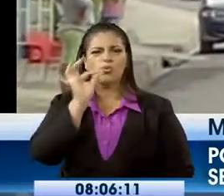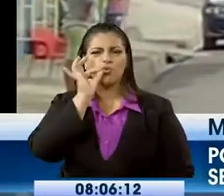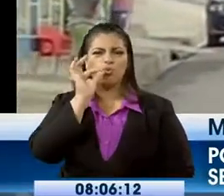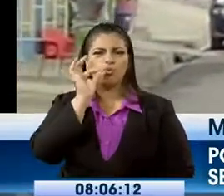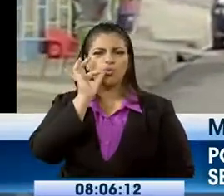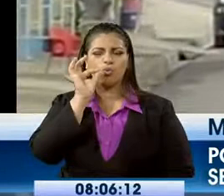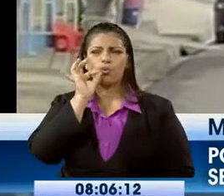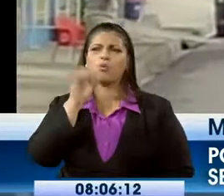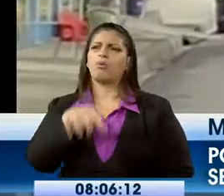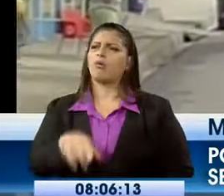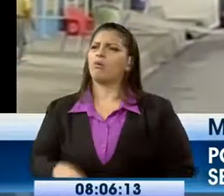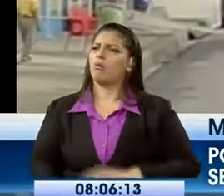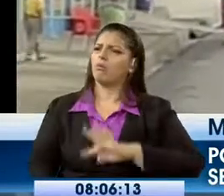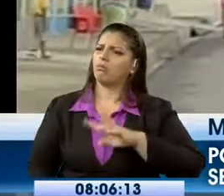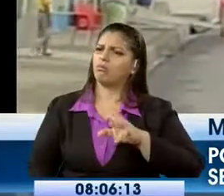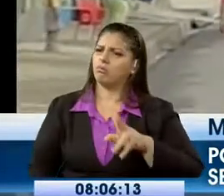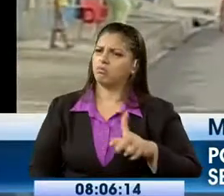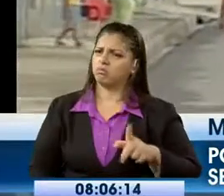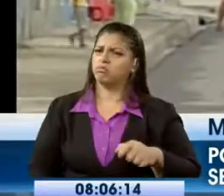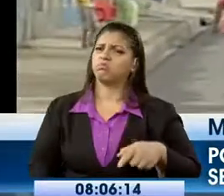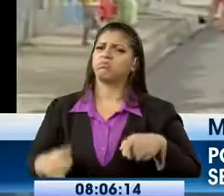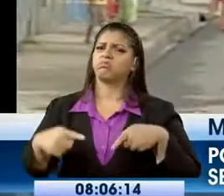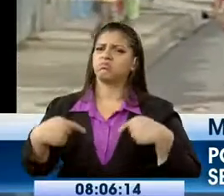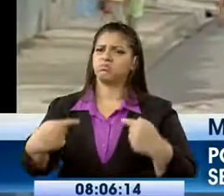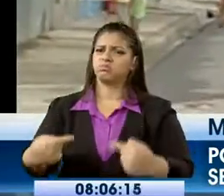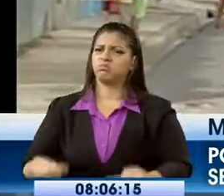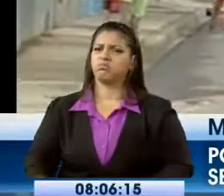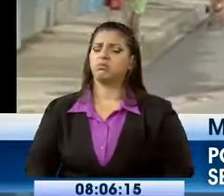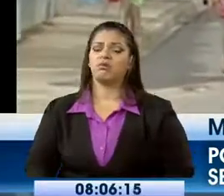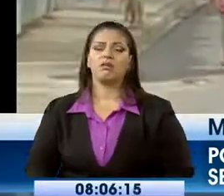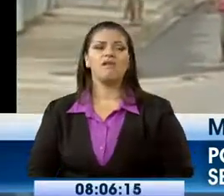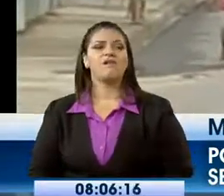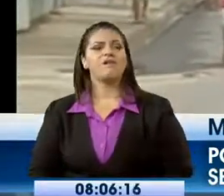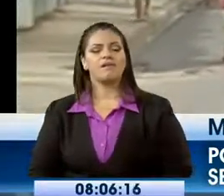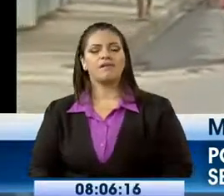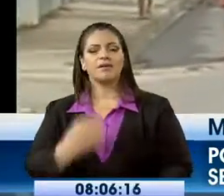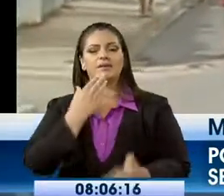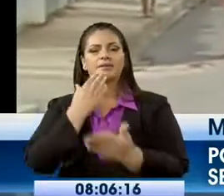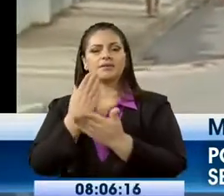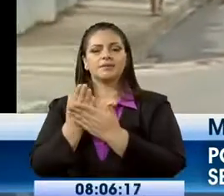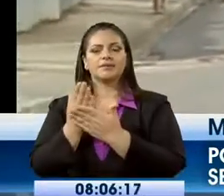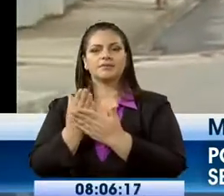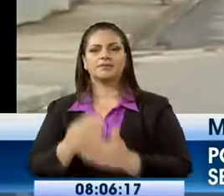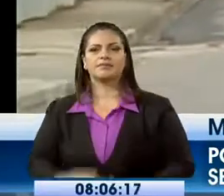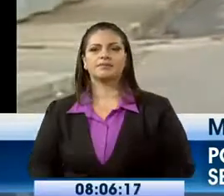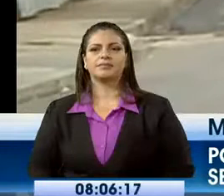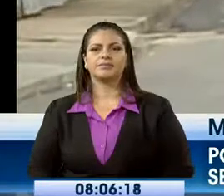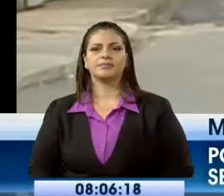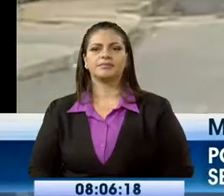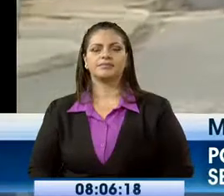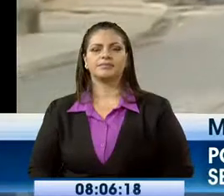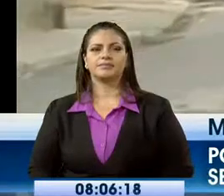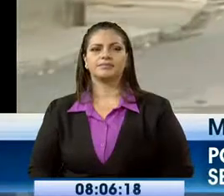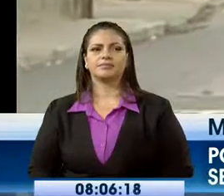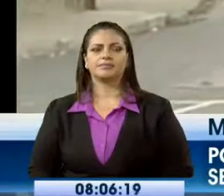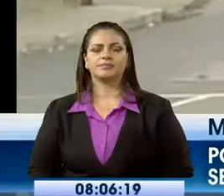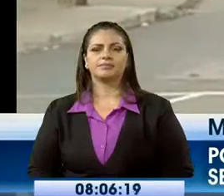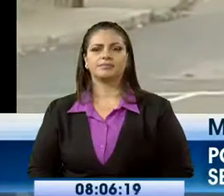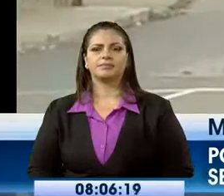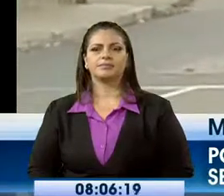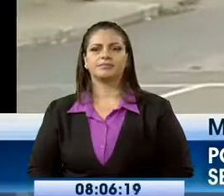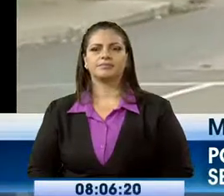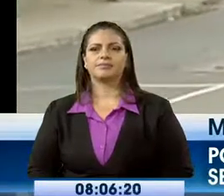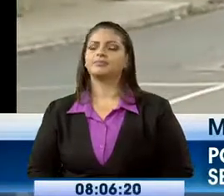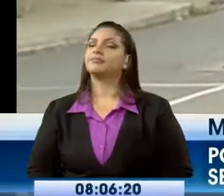yo, constantemente hay bastante robo por aquí. Bien, muchas gracias. Como ya seguimos lo que es conversando con la comunidad, nos dicen